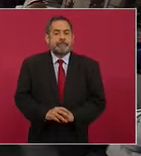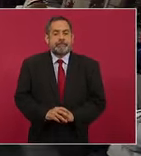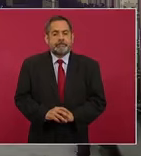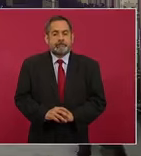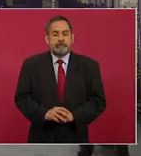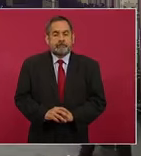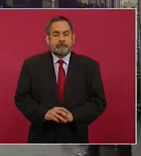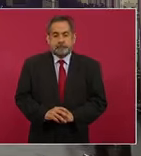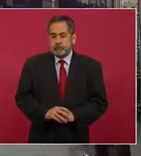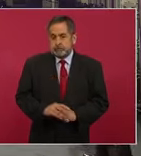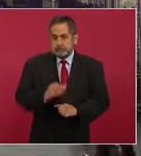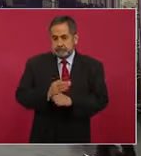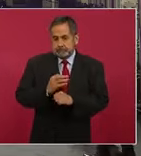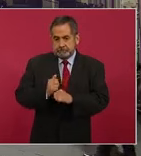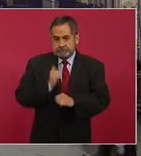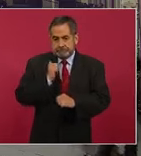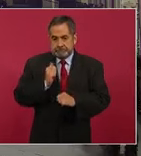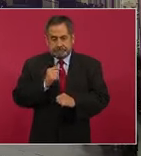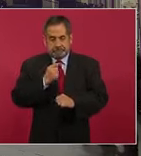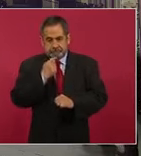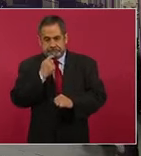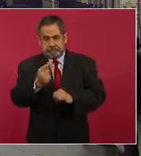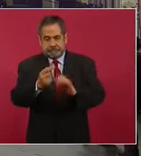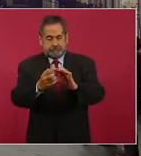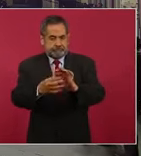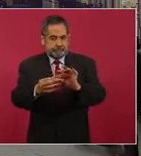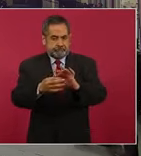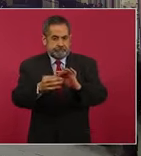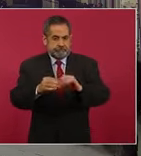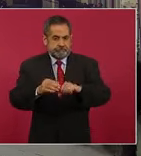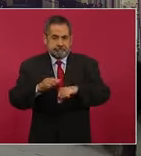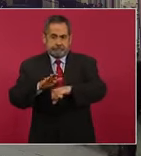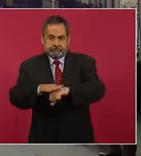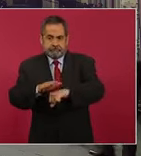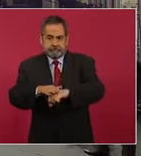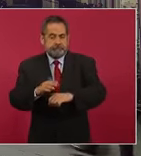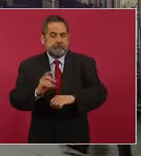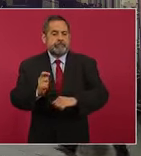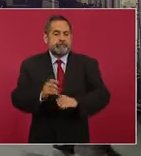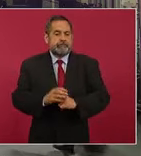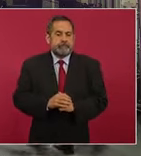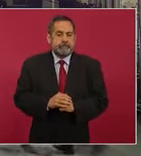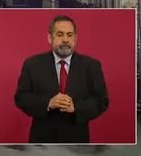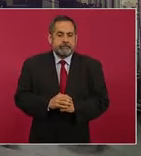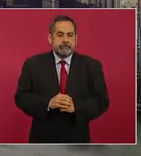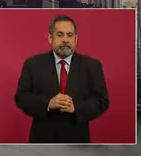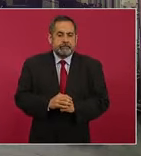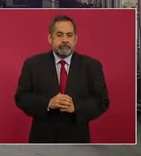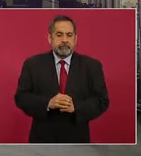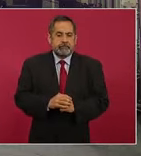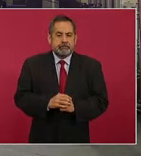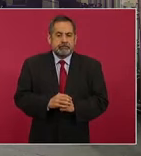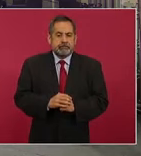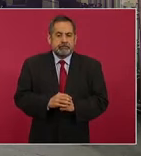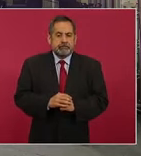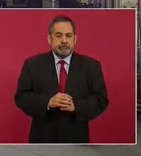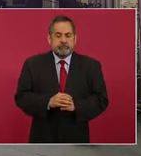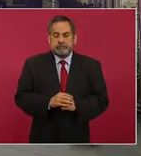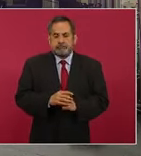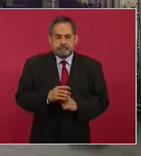aprovechar también para convocar a que nos